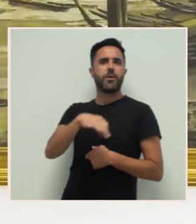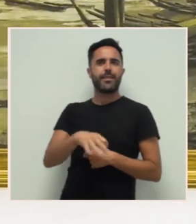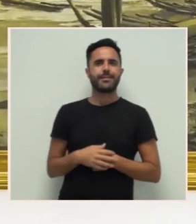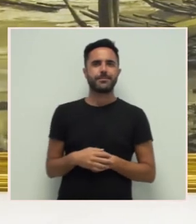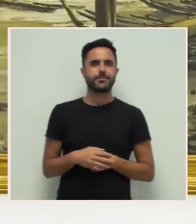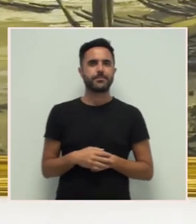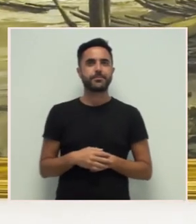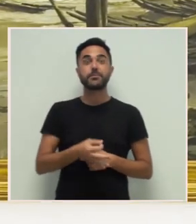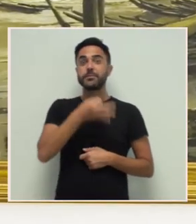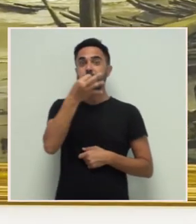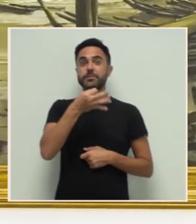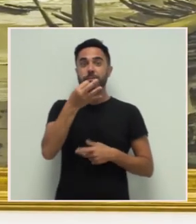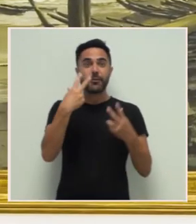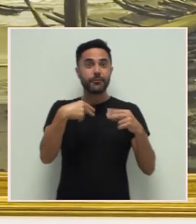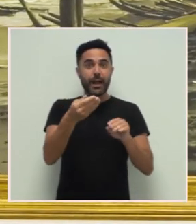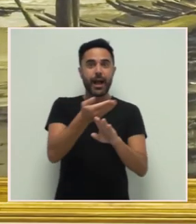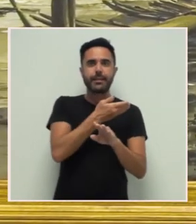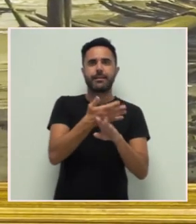gustaríame volver á obra de Epílogo.